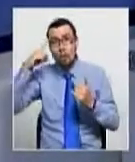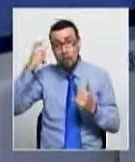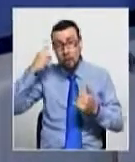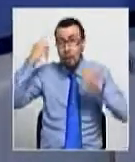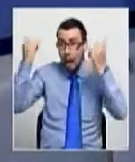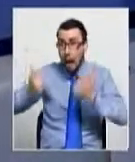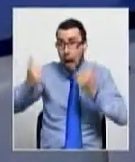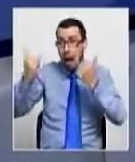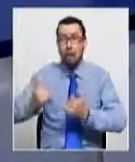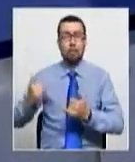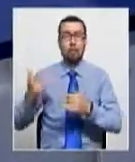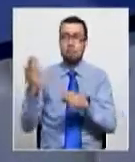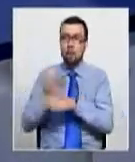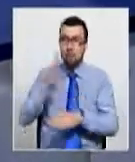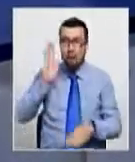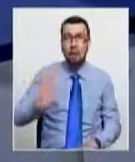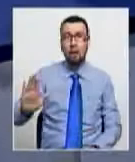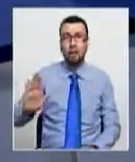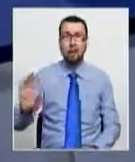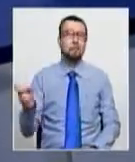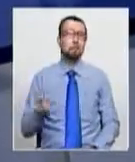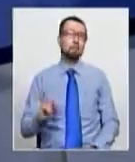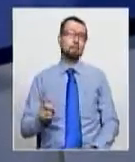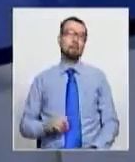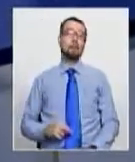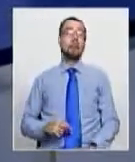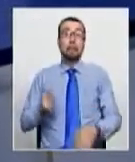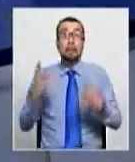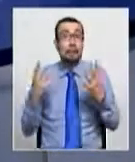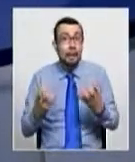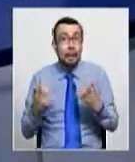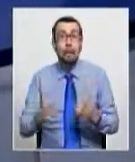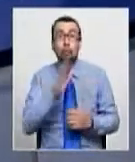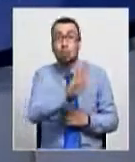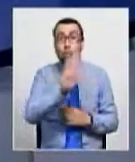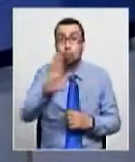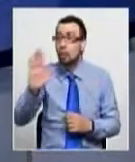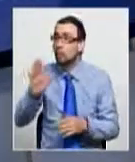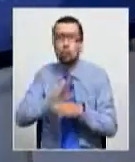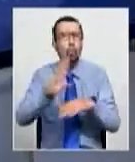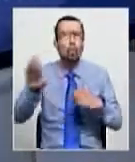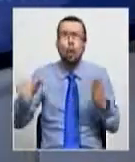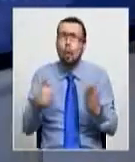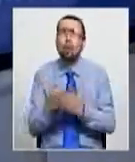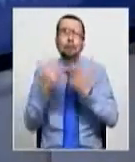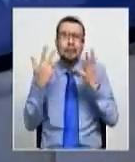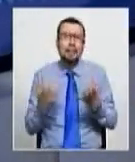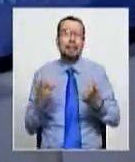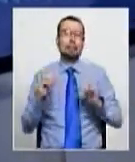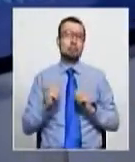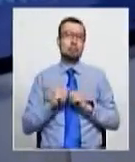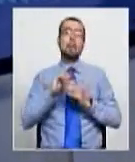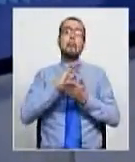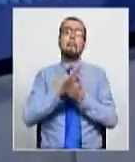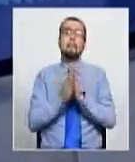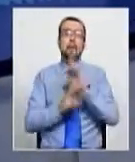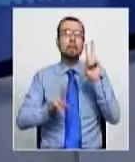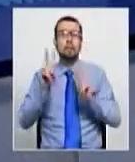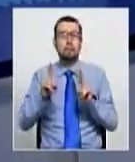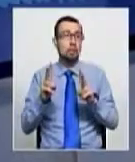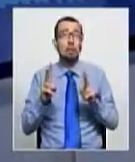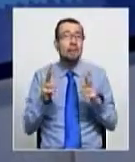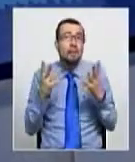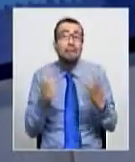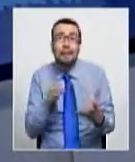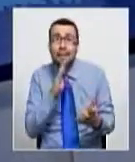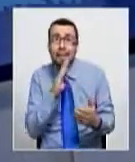finalmente no lo es es un deseo suyo nuestro de la comunidad como dice alguien quien no quiere